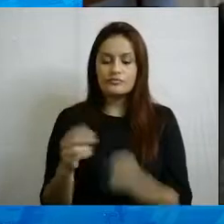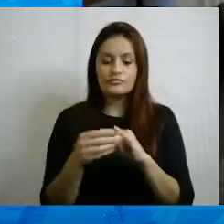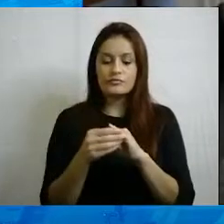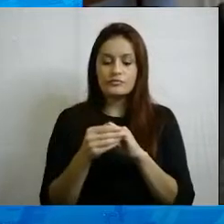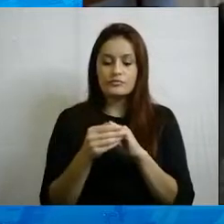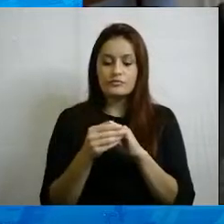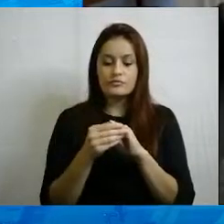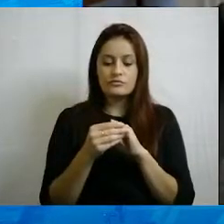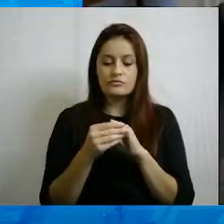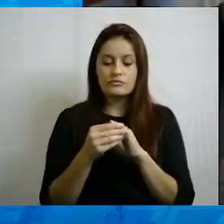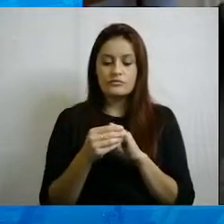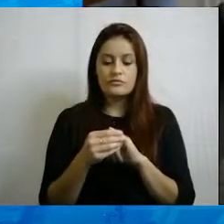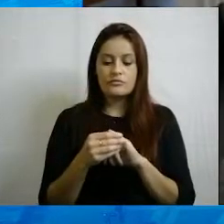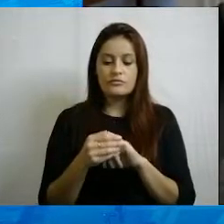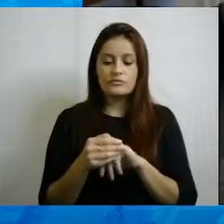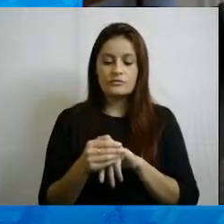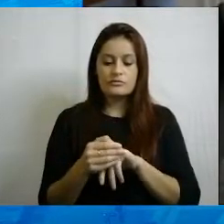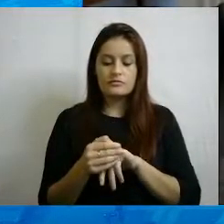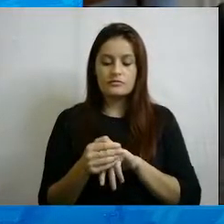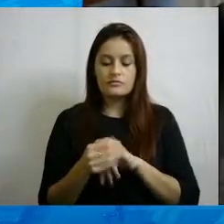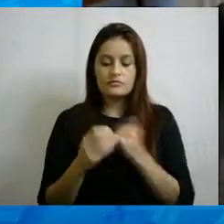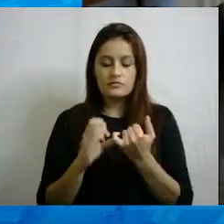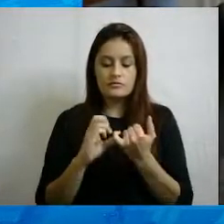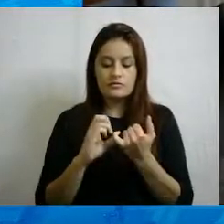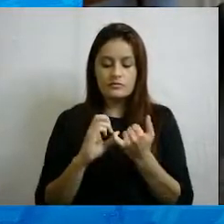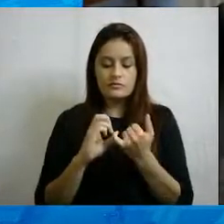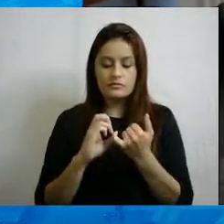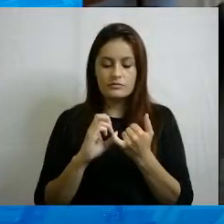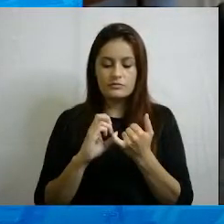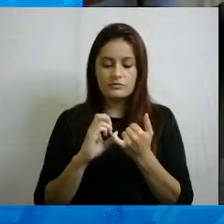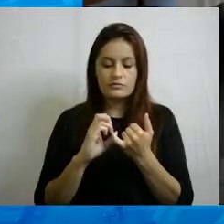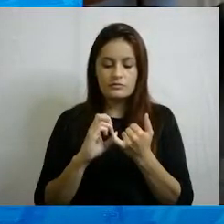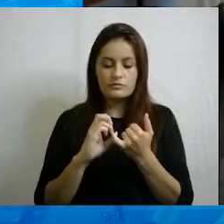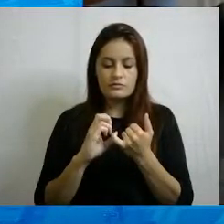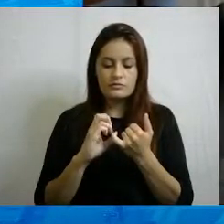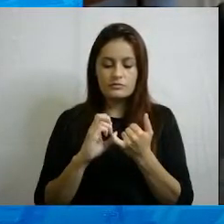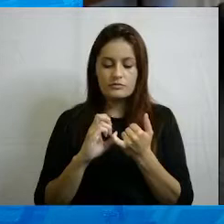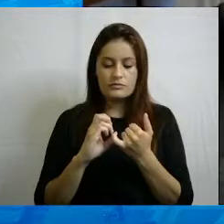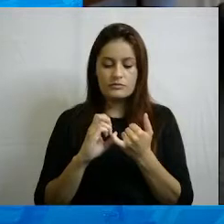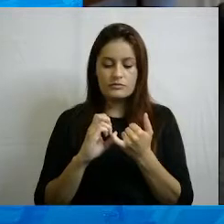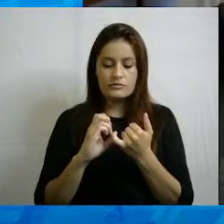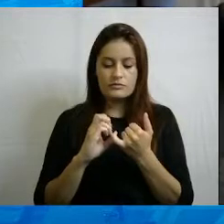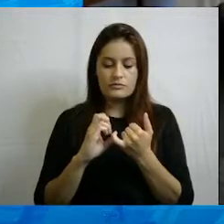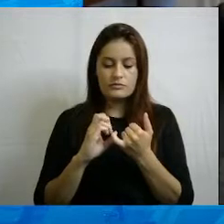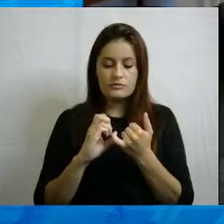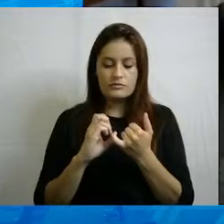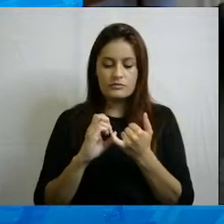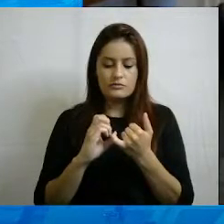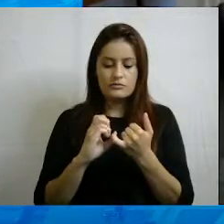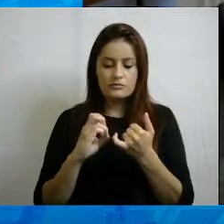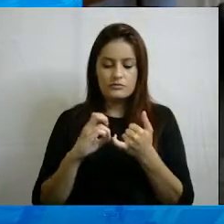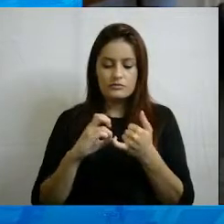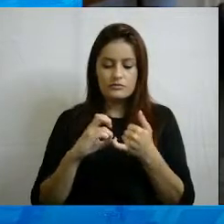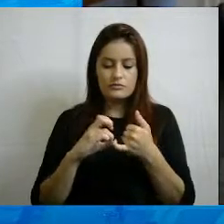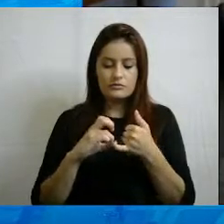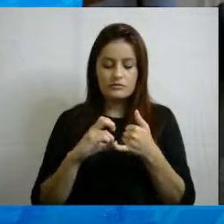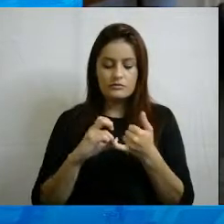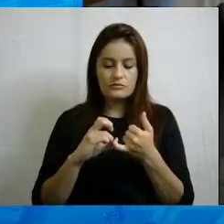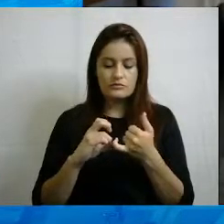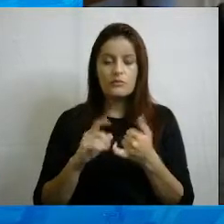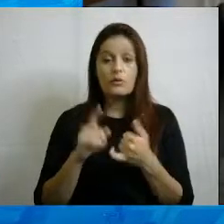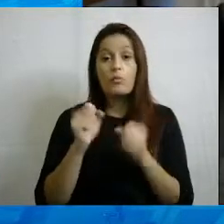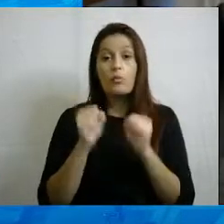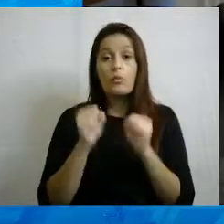En esta carta fundamentalmente pedían dos cosas, que se hiciera una modificación a la